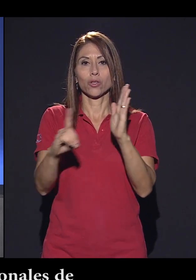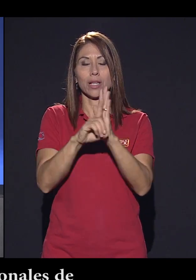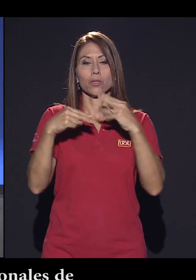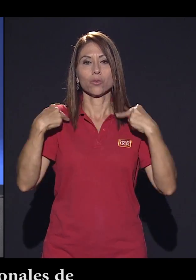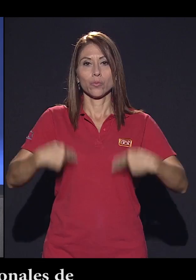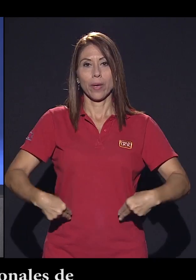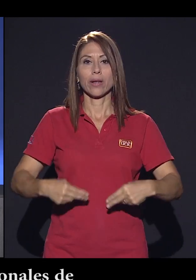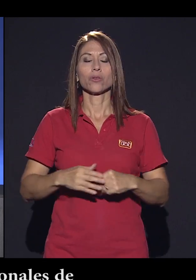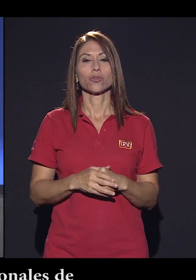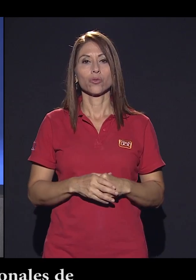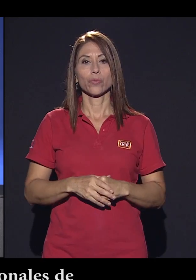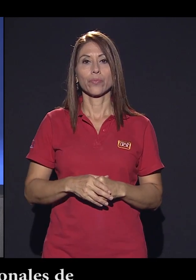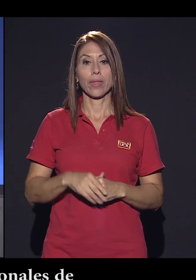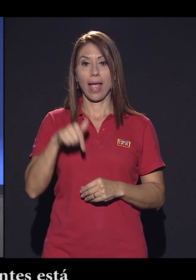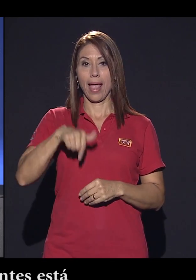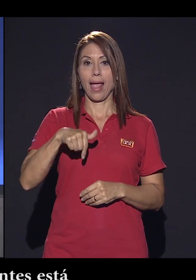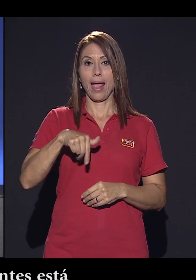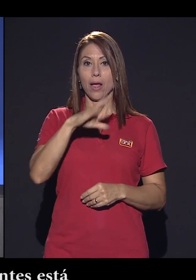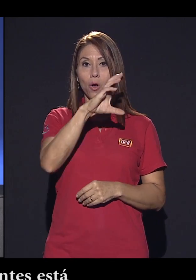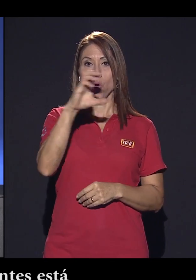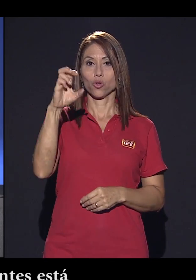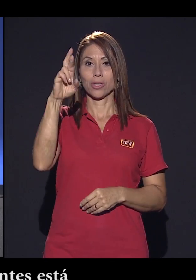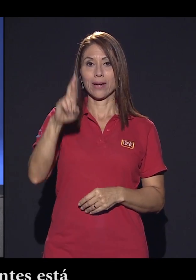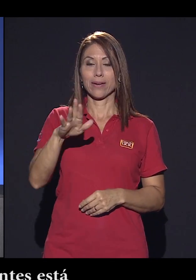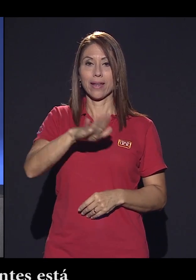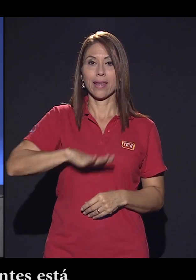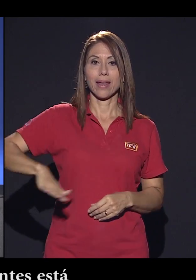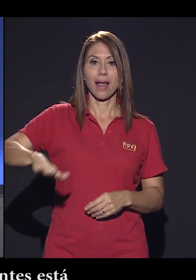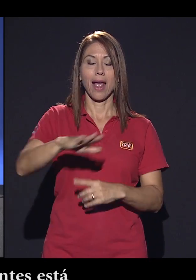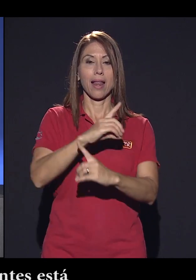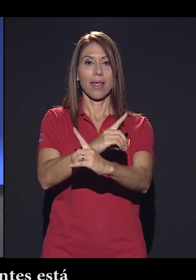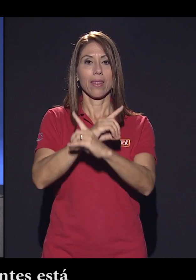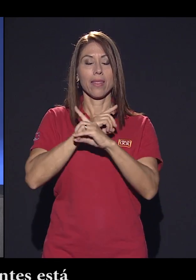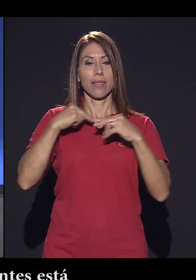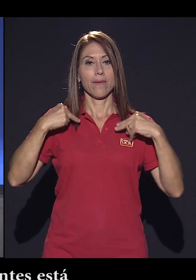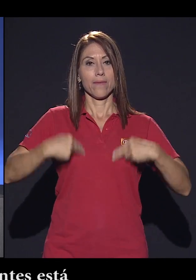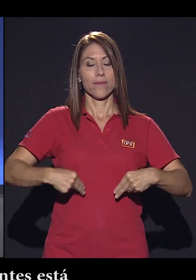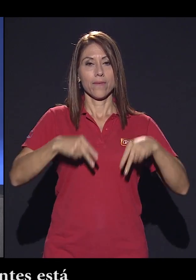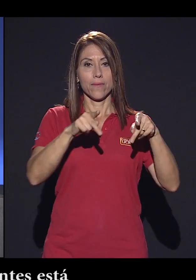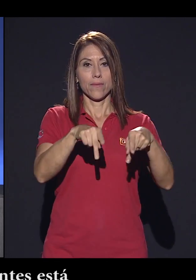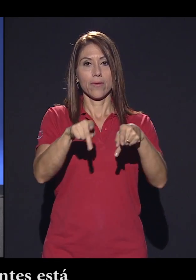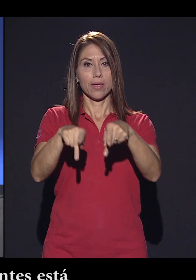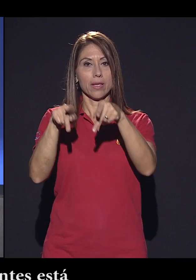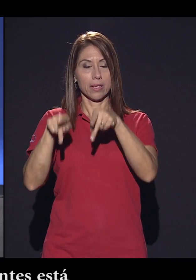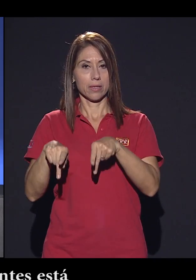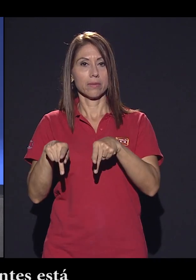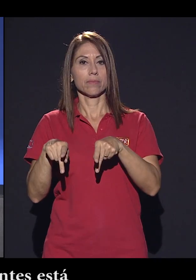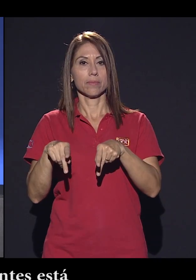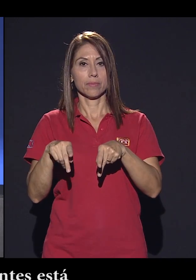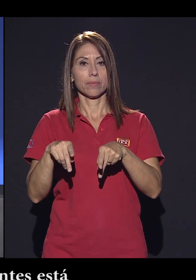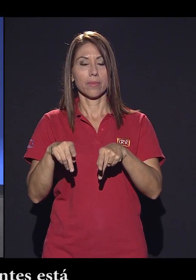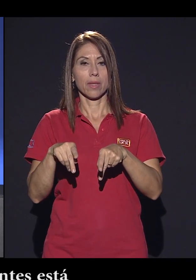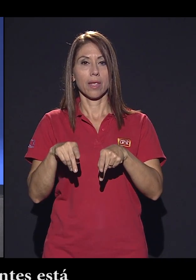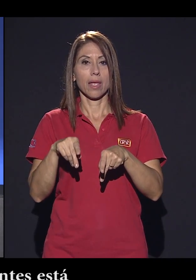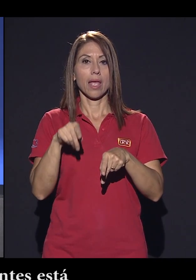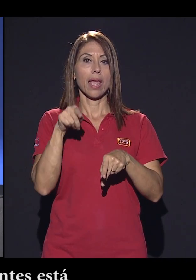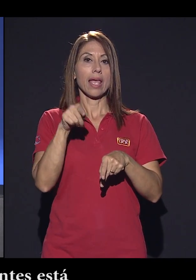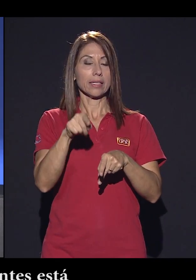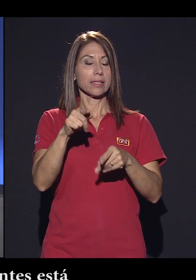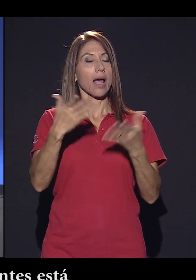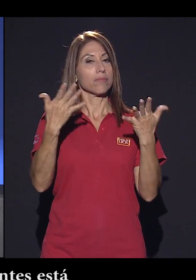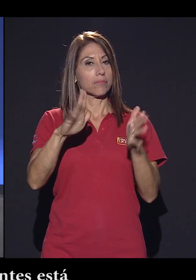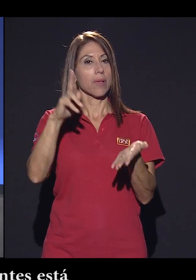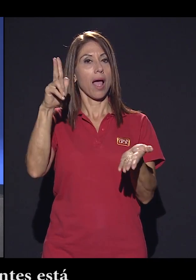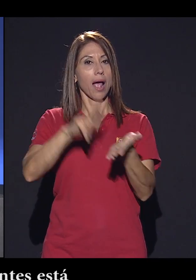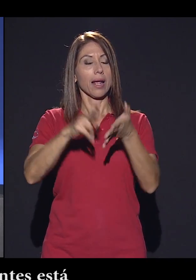de los derechos humanos. En Costa Rica, la Defensoría de los Habitantes